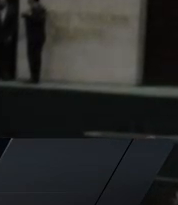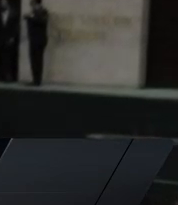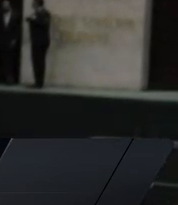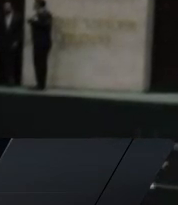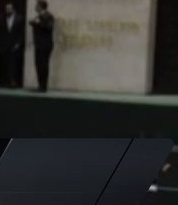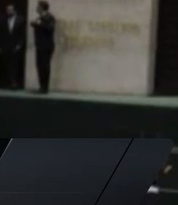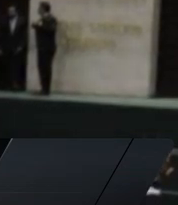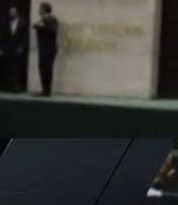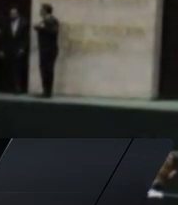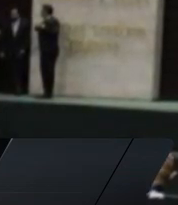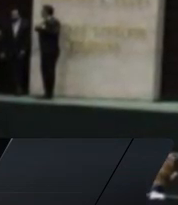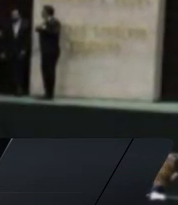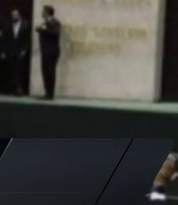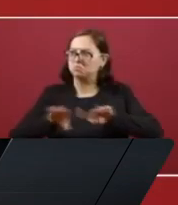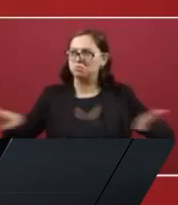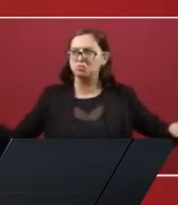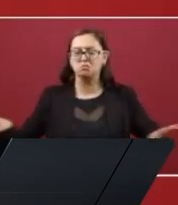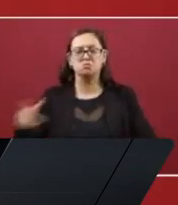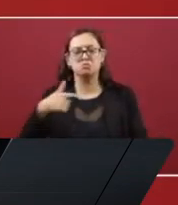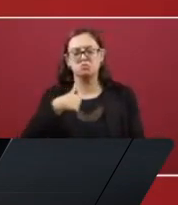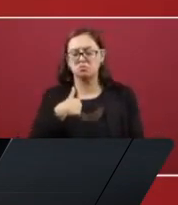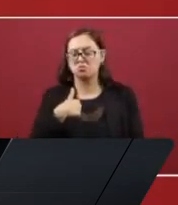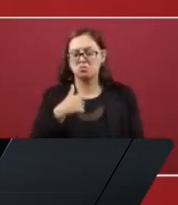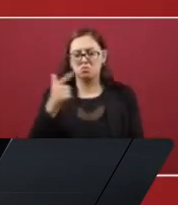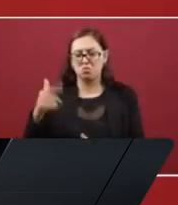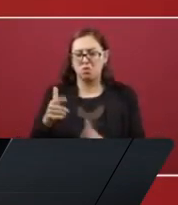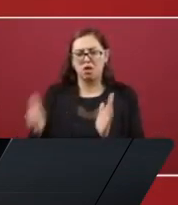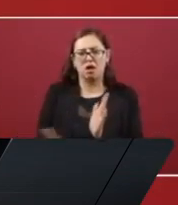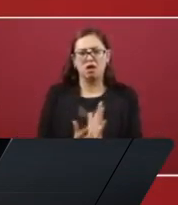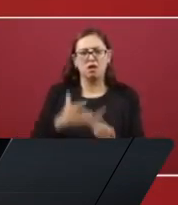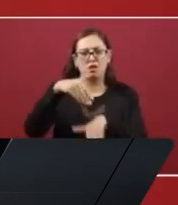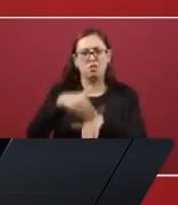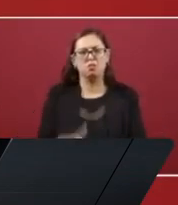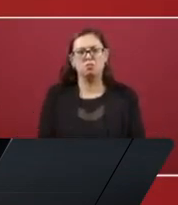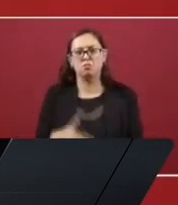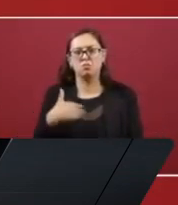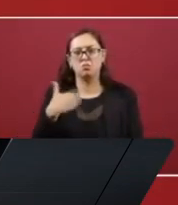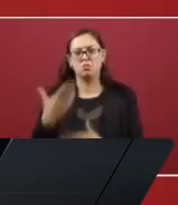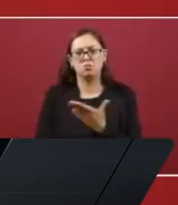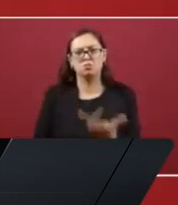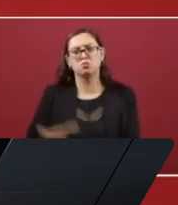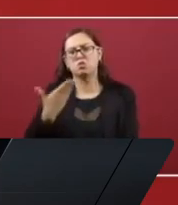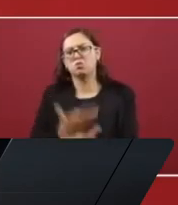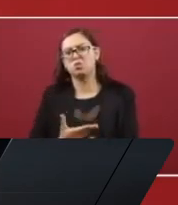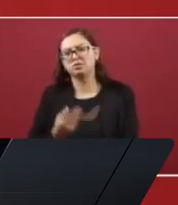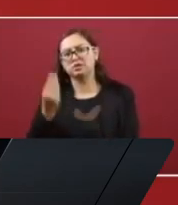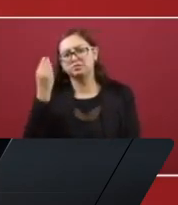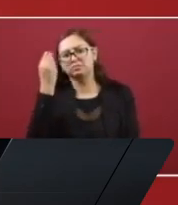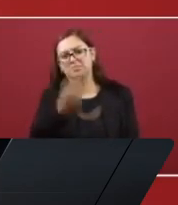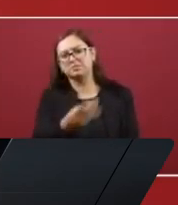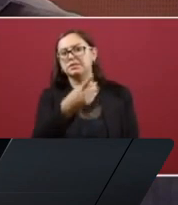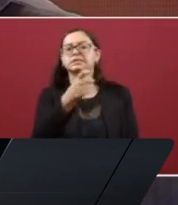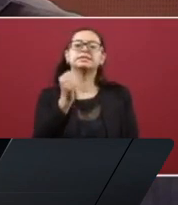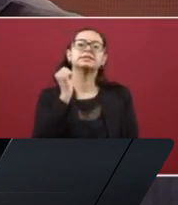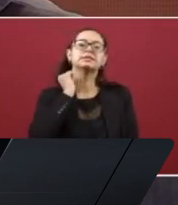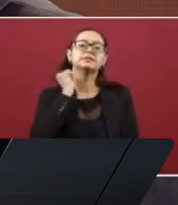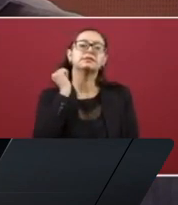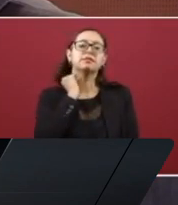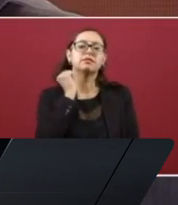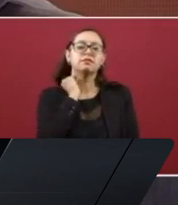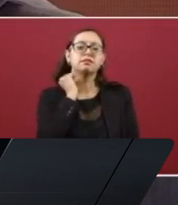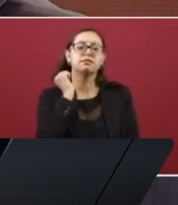recomendado por el índice inflacionario esto aleja guanajuato de una política de austeridad que desde el nivel federal viene impulsando andrés manuel lópez obrador para